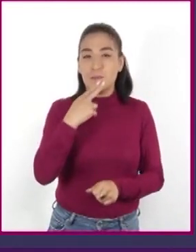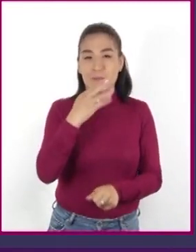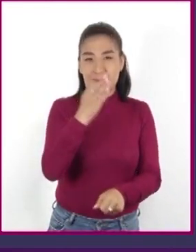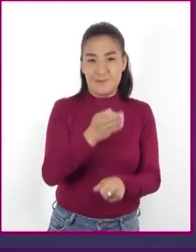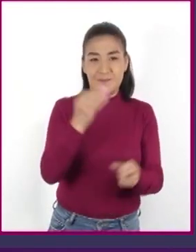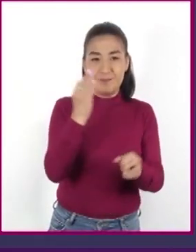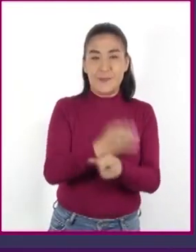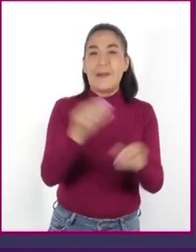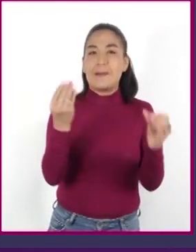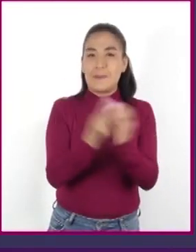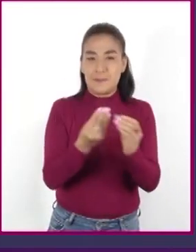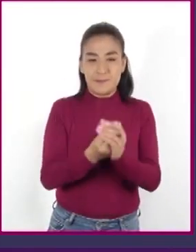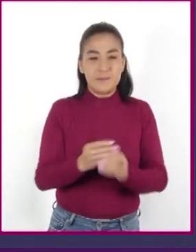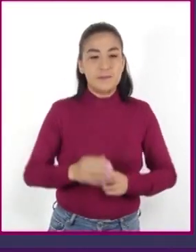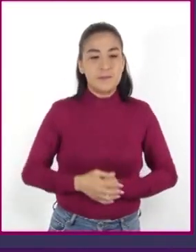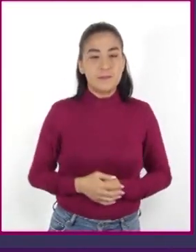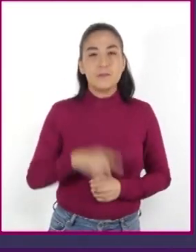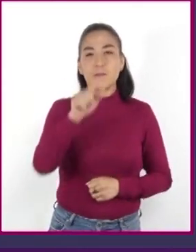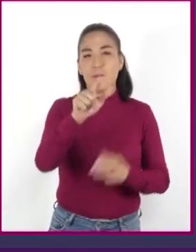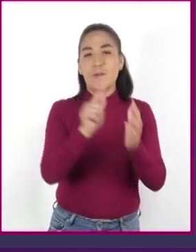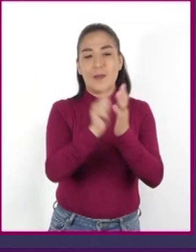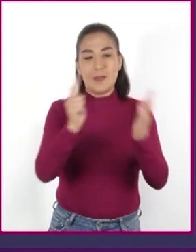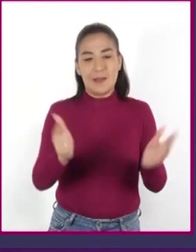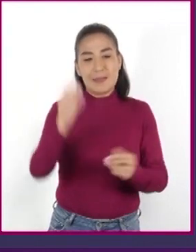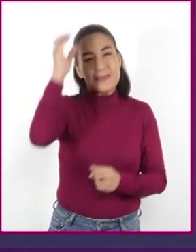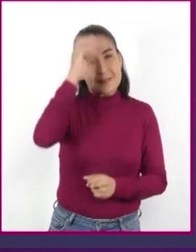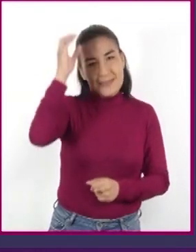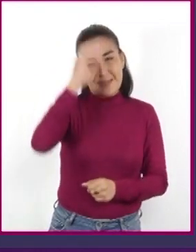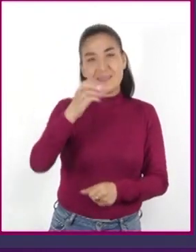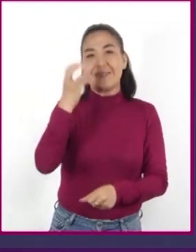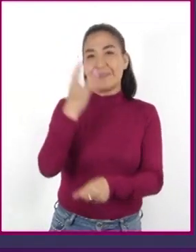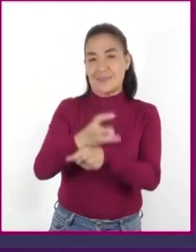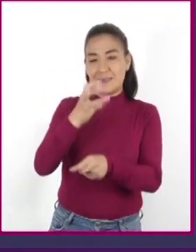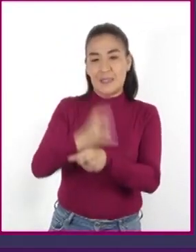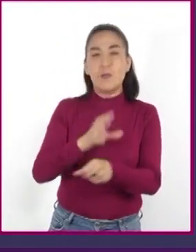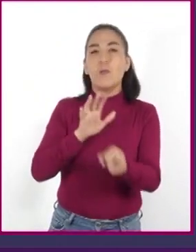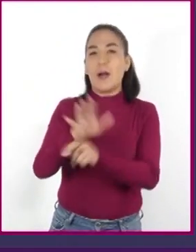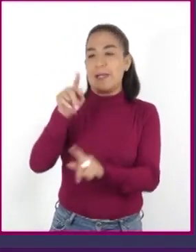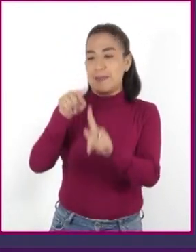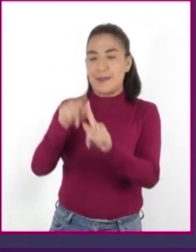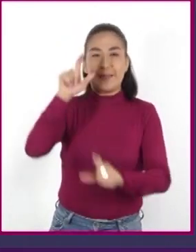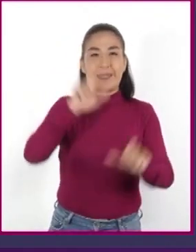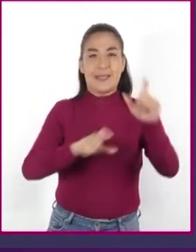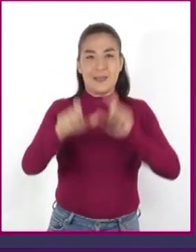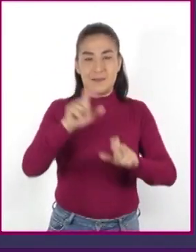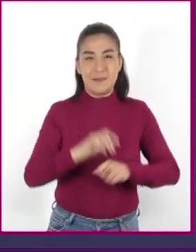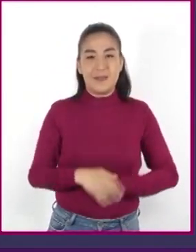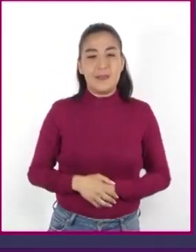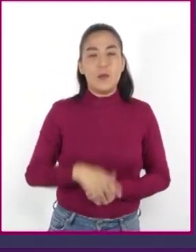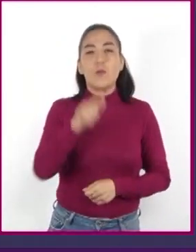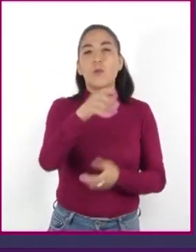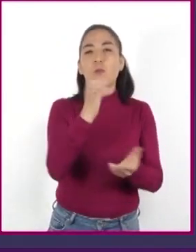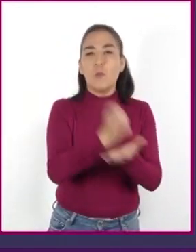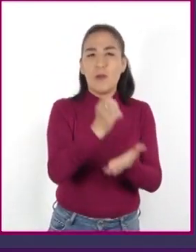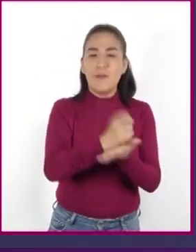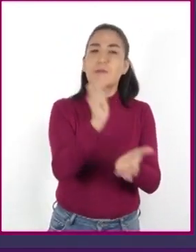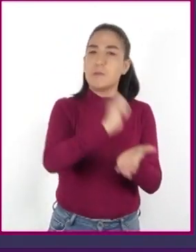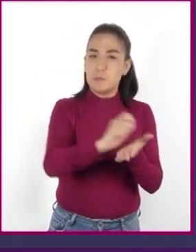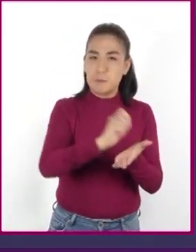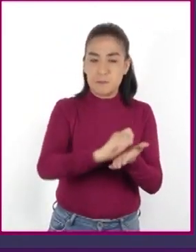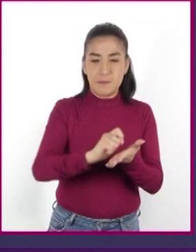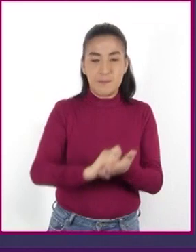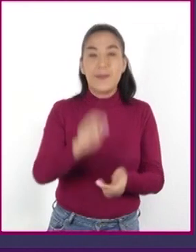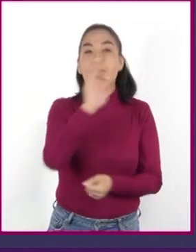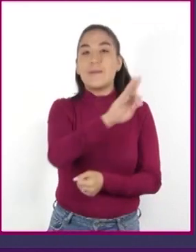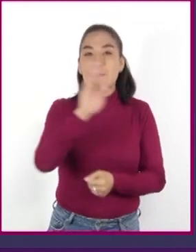son los siguientes: su libro de texto de Ciencias 3 con énfasis en química, su cuaderno de notas de la asignatura, con